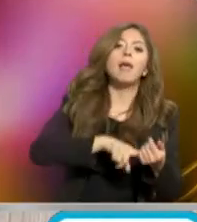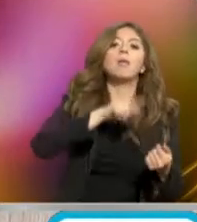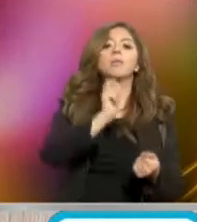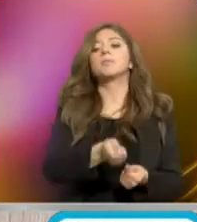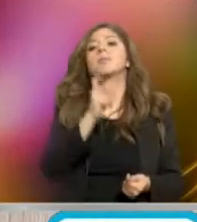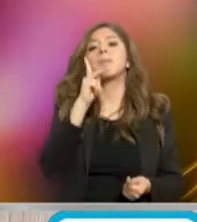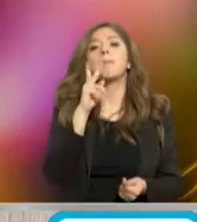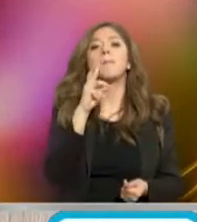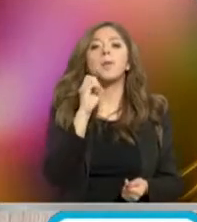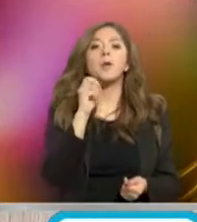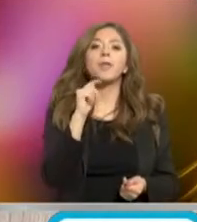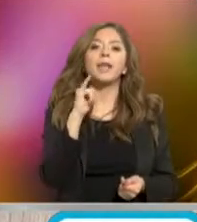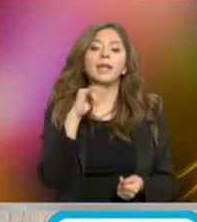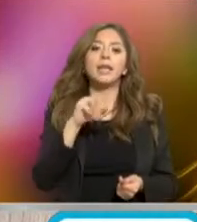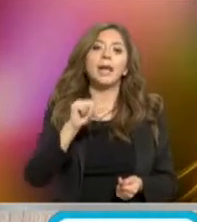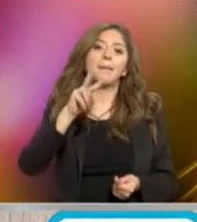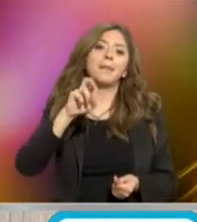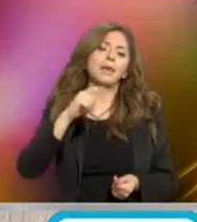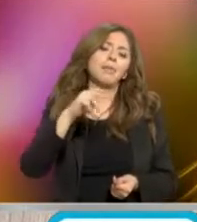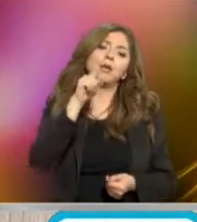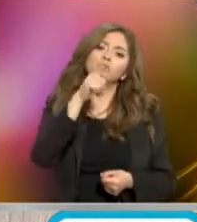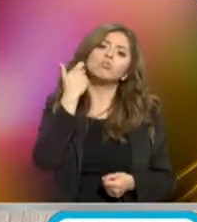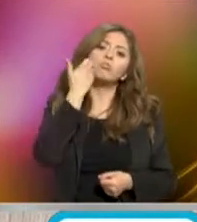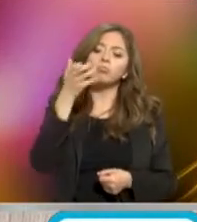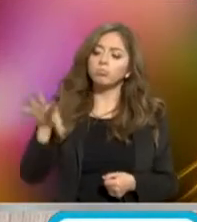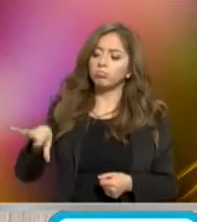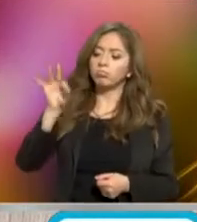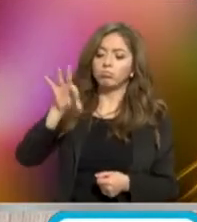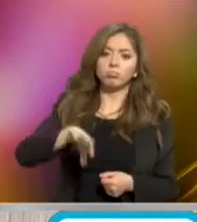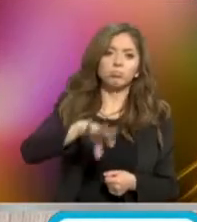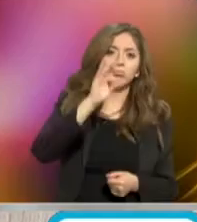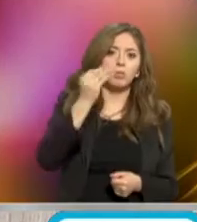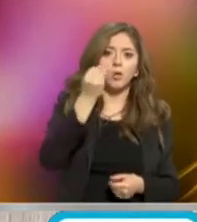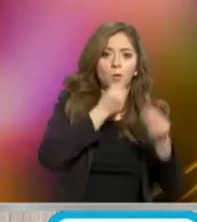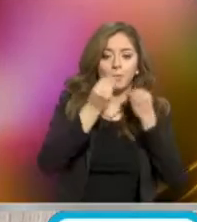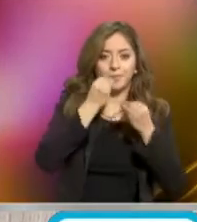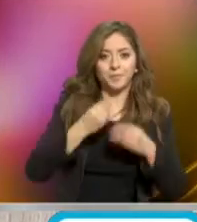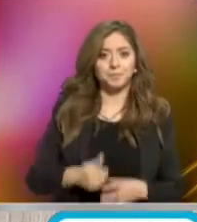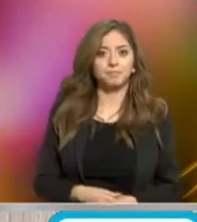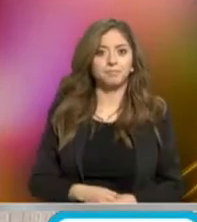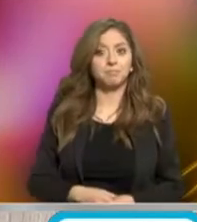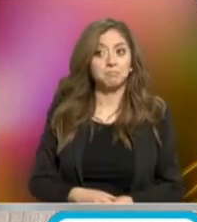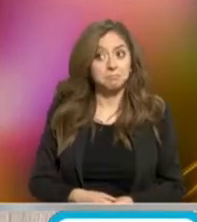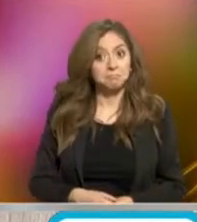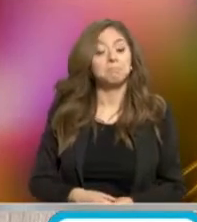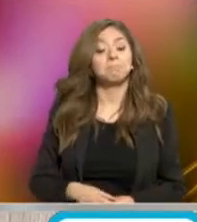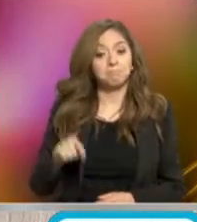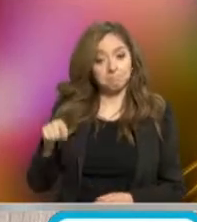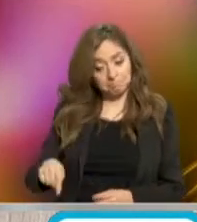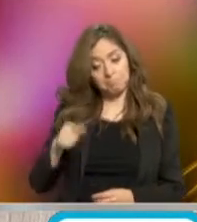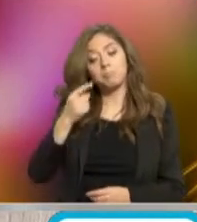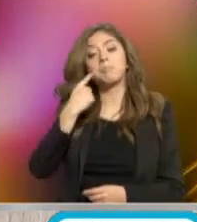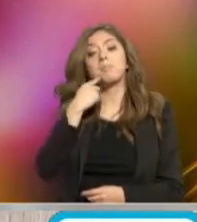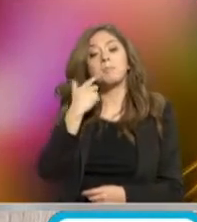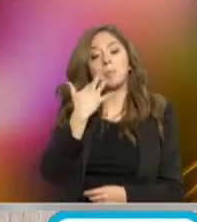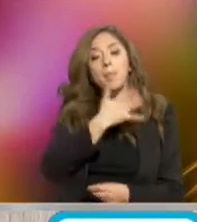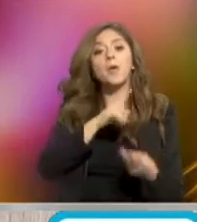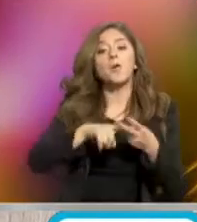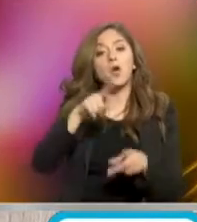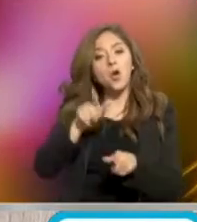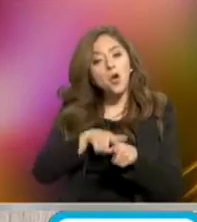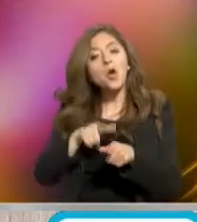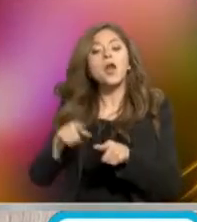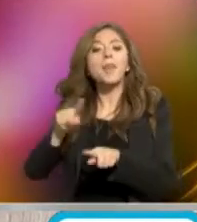Entonces está bastante rico cualquiera de los 3. Qué delicias. productos. Así es, lleno Oye. de sabor, de color, texturas de